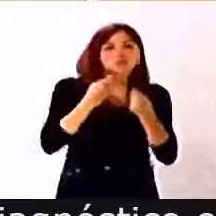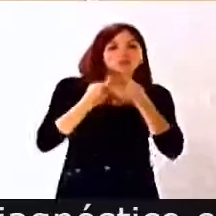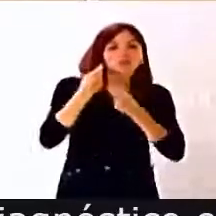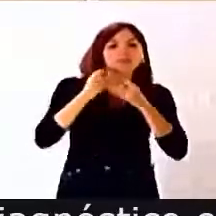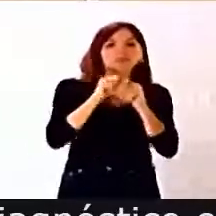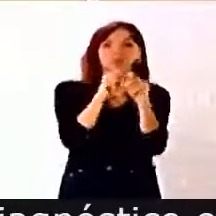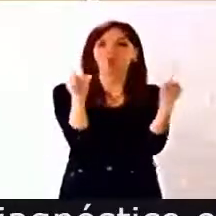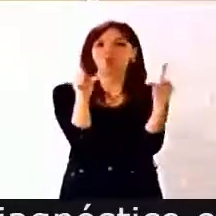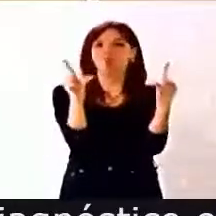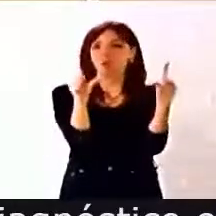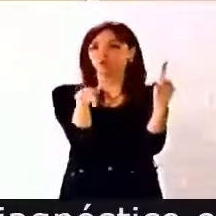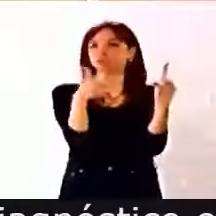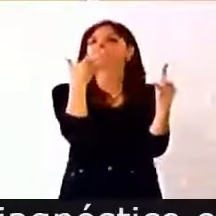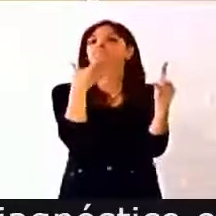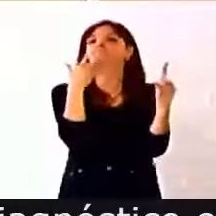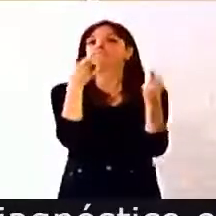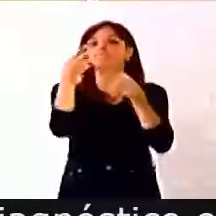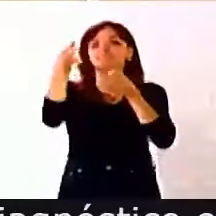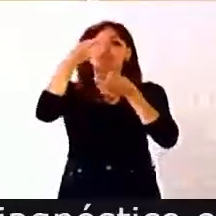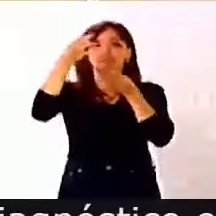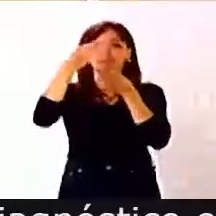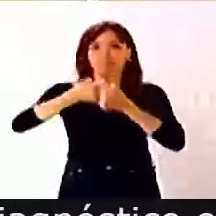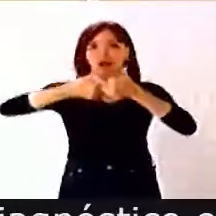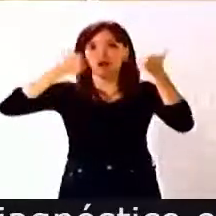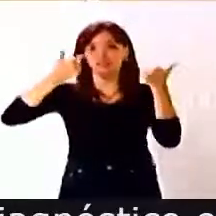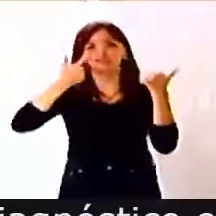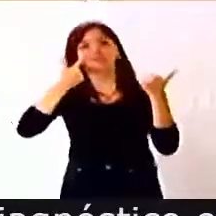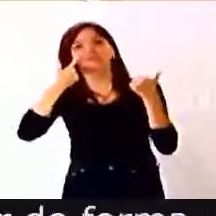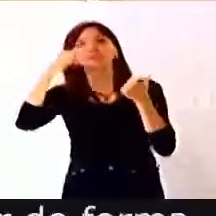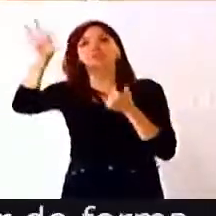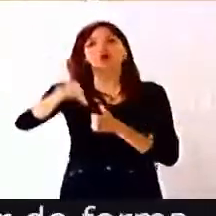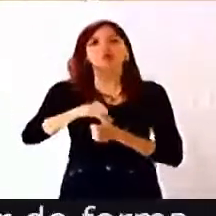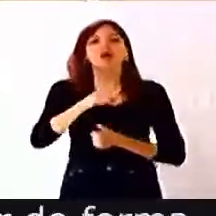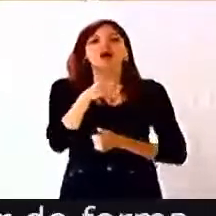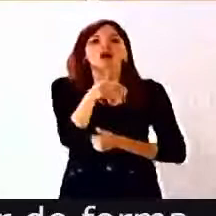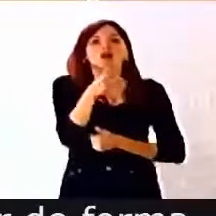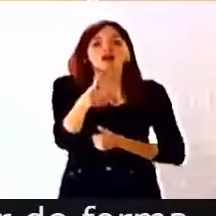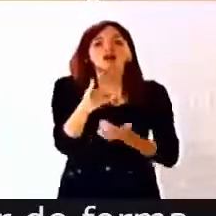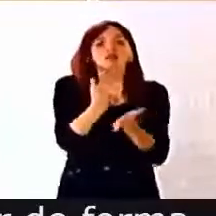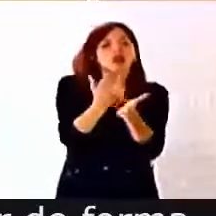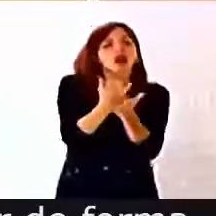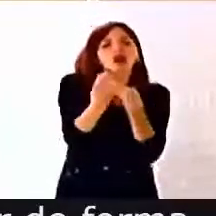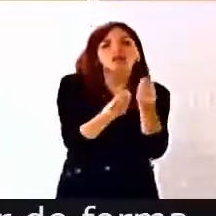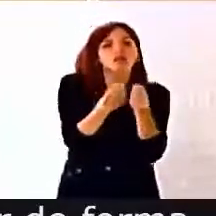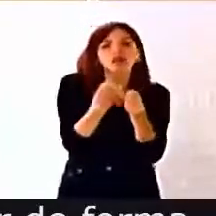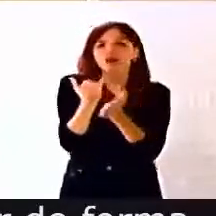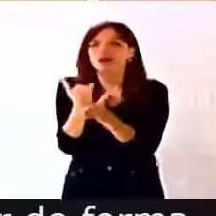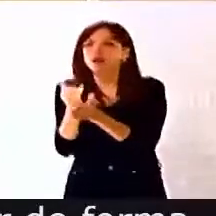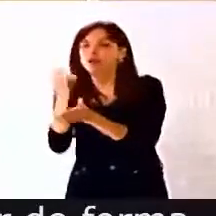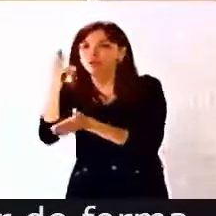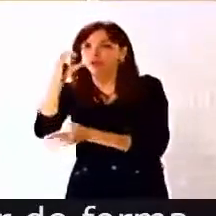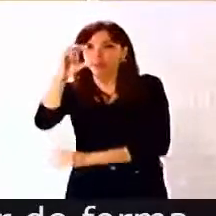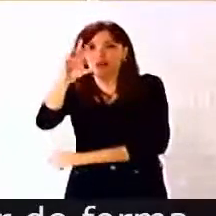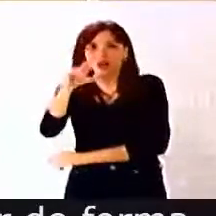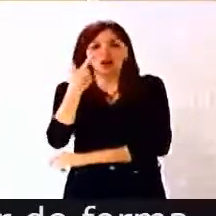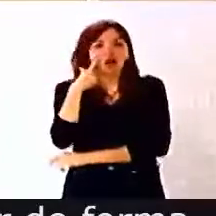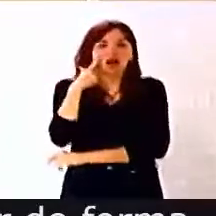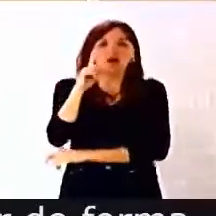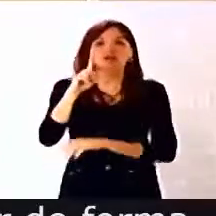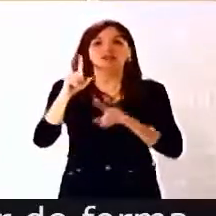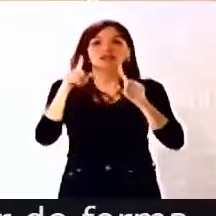vamos a conocer de forma mucho más detallada cuándo se realizan test antigénicos y cuándo se realizan PCR para el